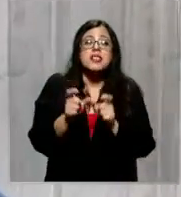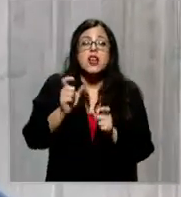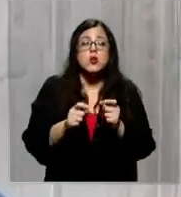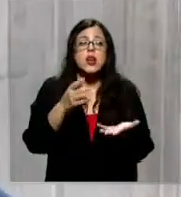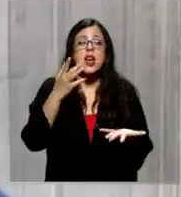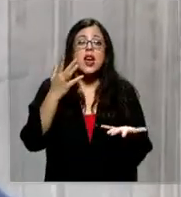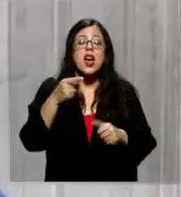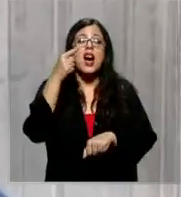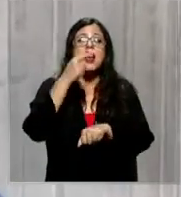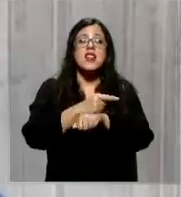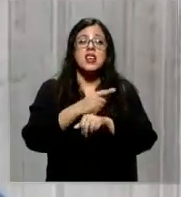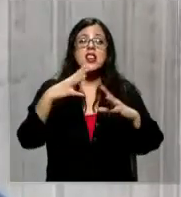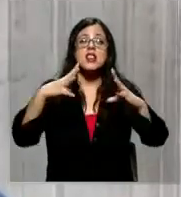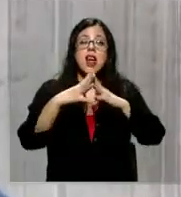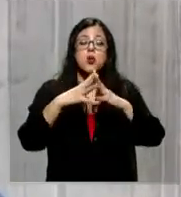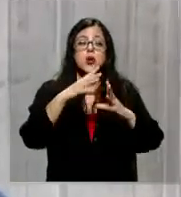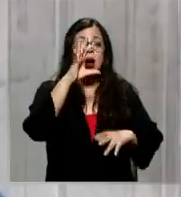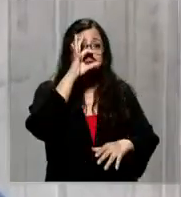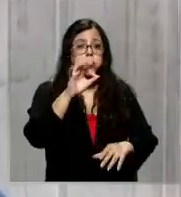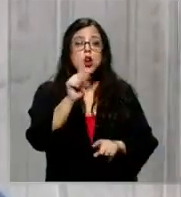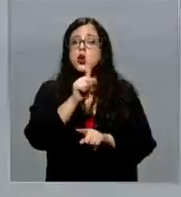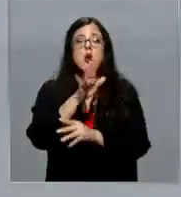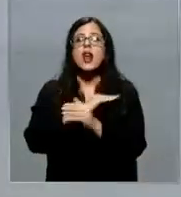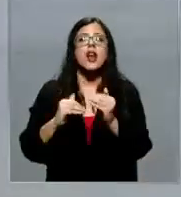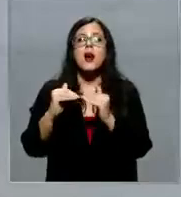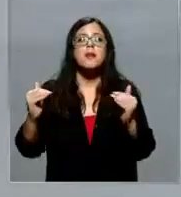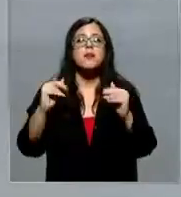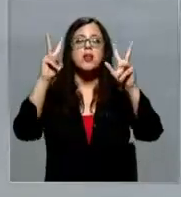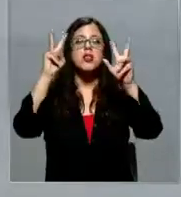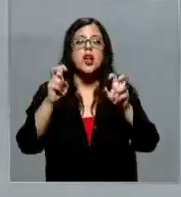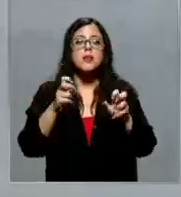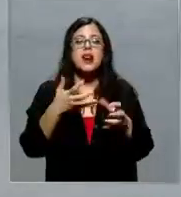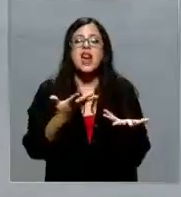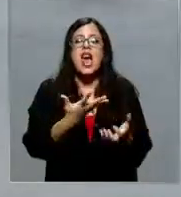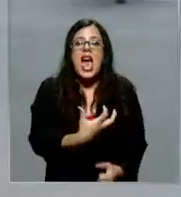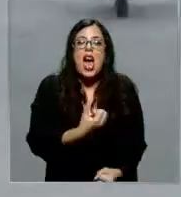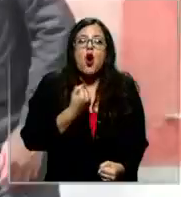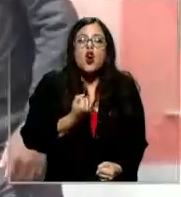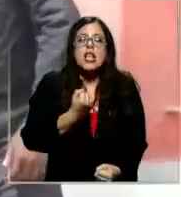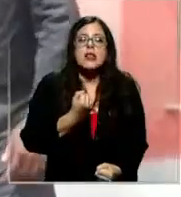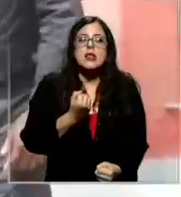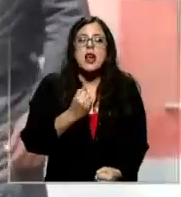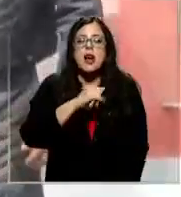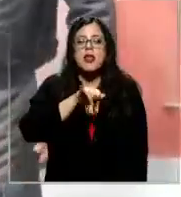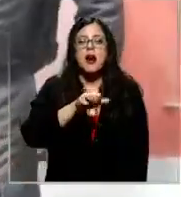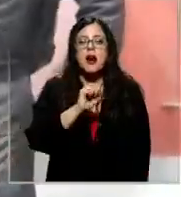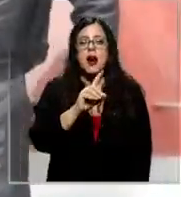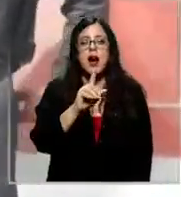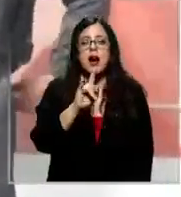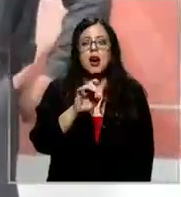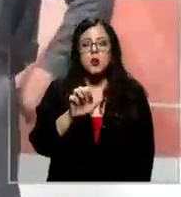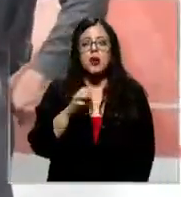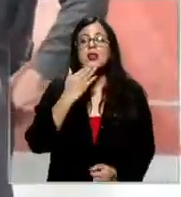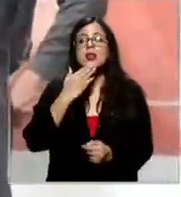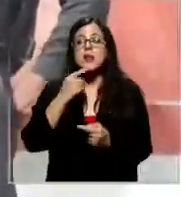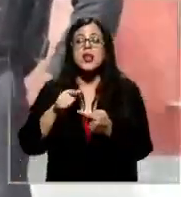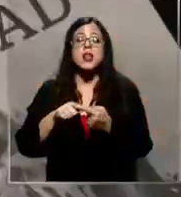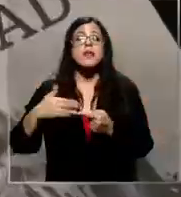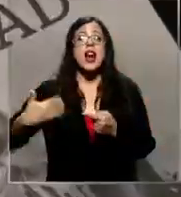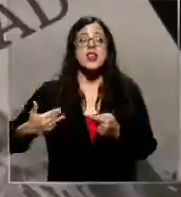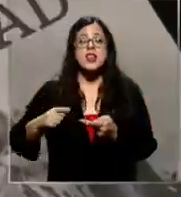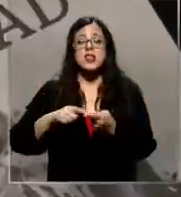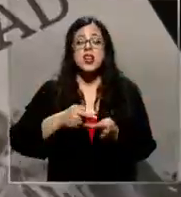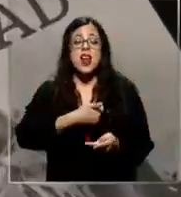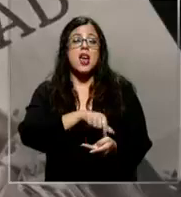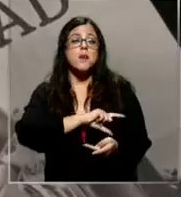la misma actitud egoísta de Daniel Jadue. Medida del gobierno chileno que también tomaron otros como Argentina, España y México,